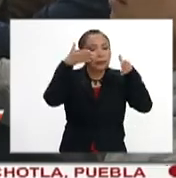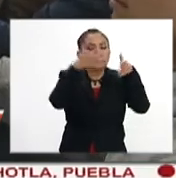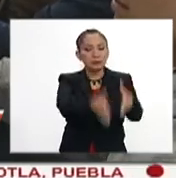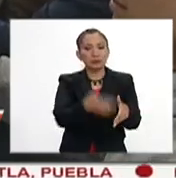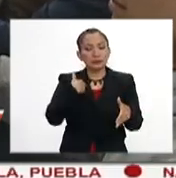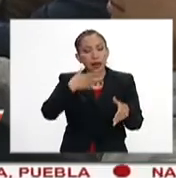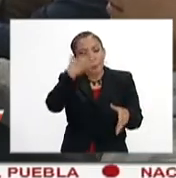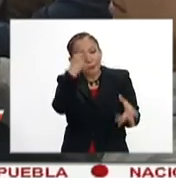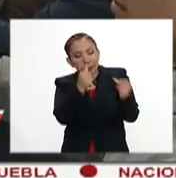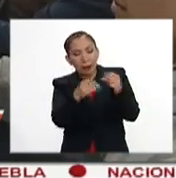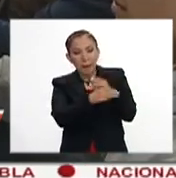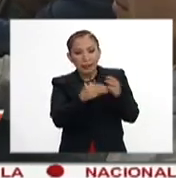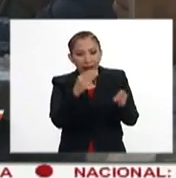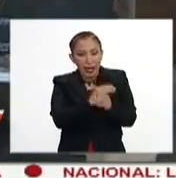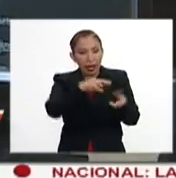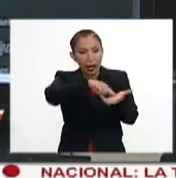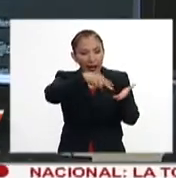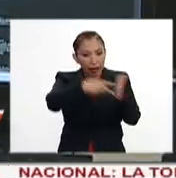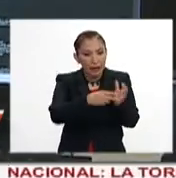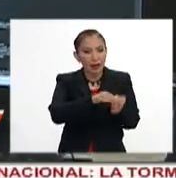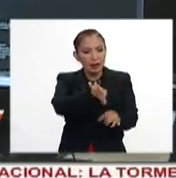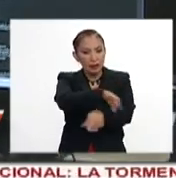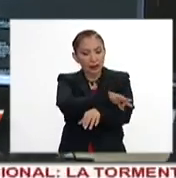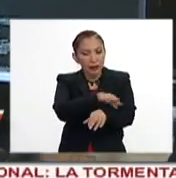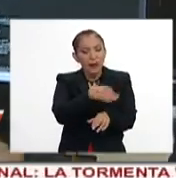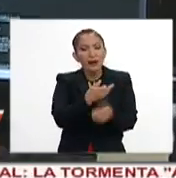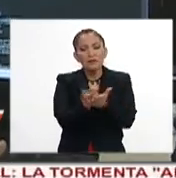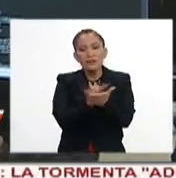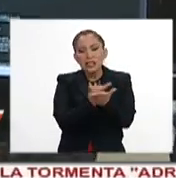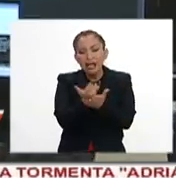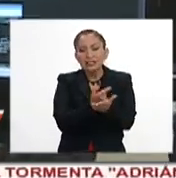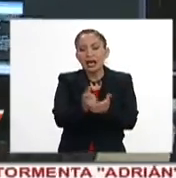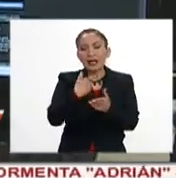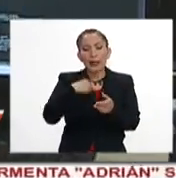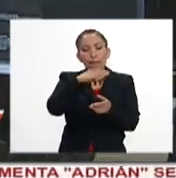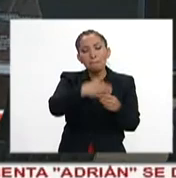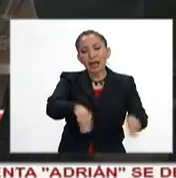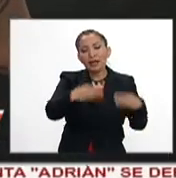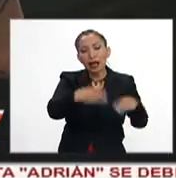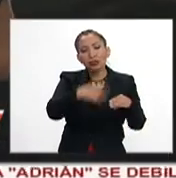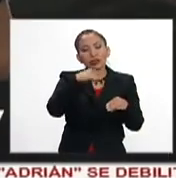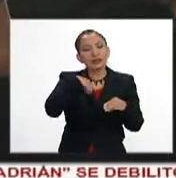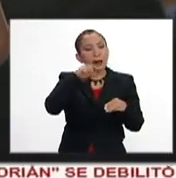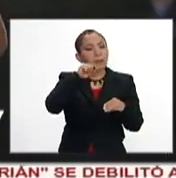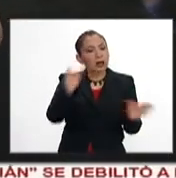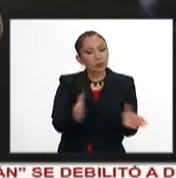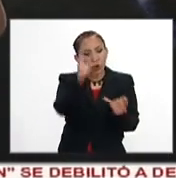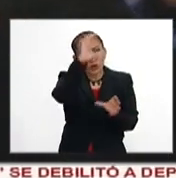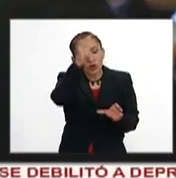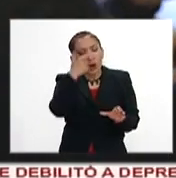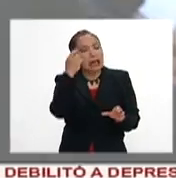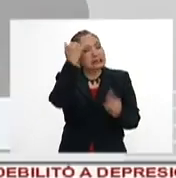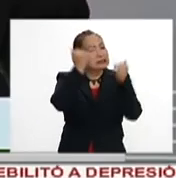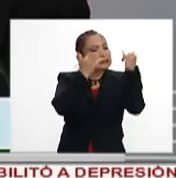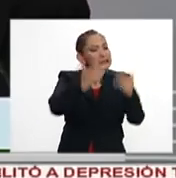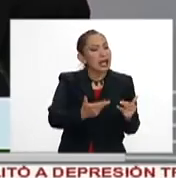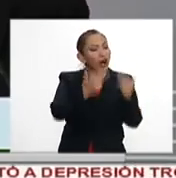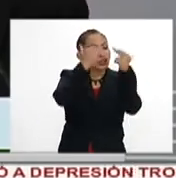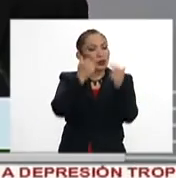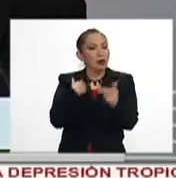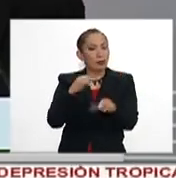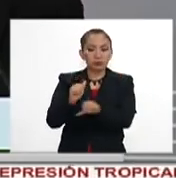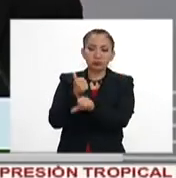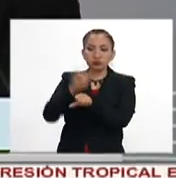encaminadas a disciplinas como la arquitectura, finanzas y mercadotecnia. Además, se busca fomentar la cultura del emprendimiento.